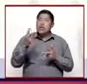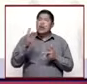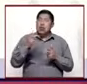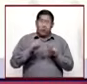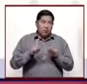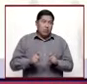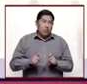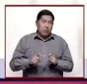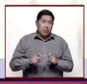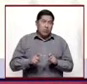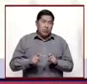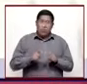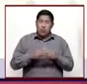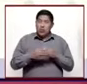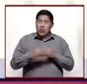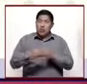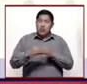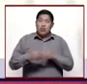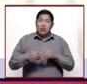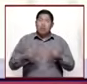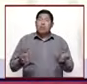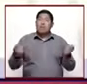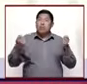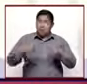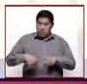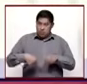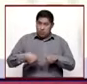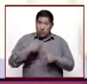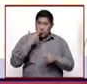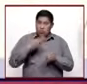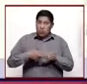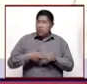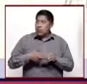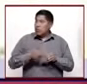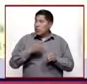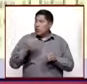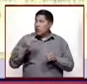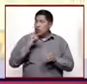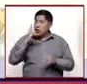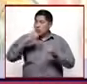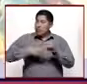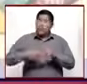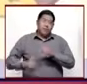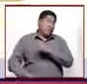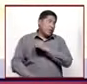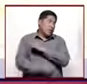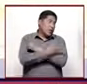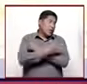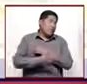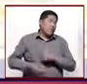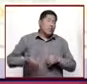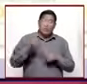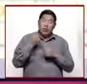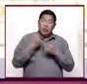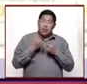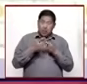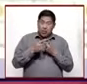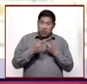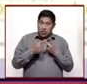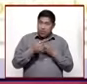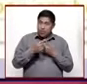al levantamiento de la subvención de la gasolina y el diésel. A